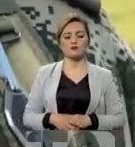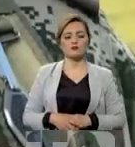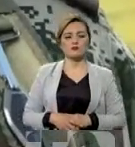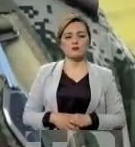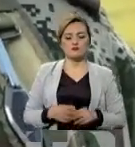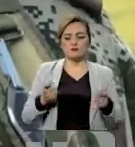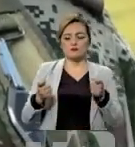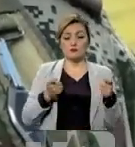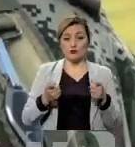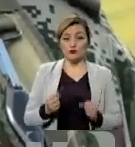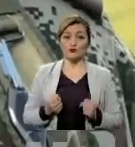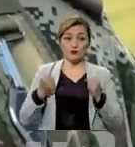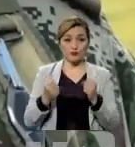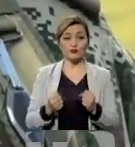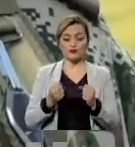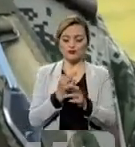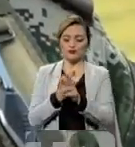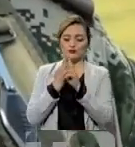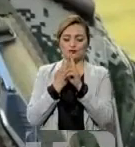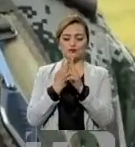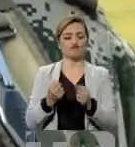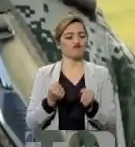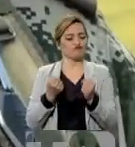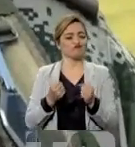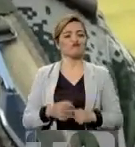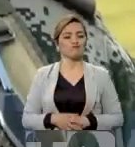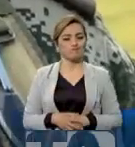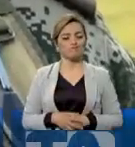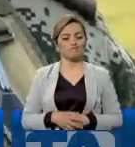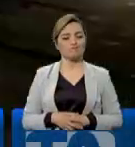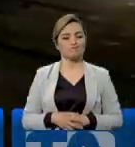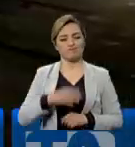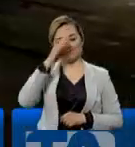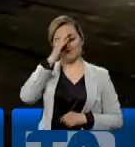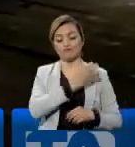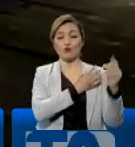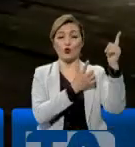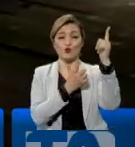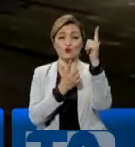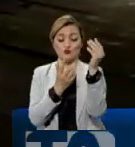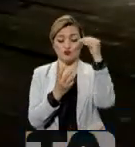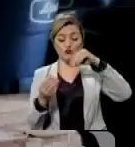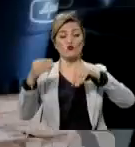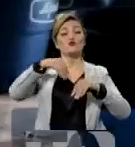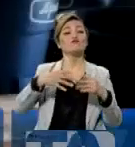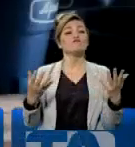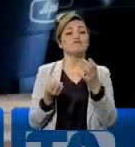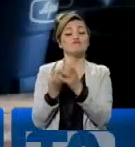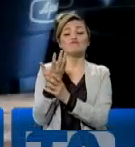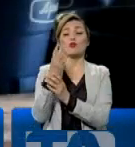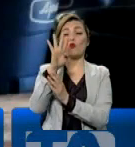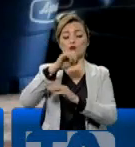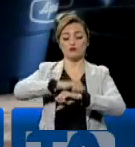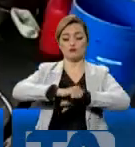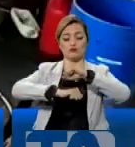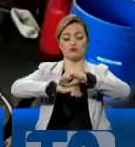espectro de operaciones que tenemos. Es por eso que hemos tenido resultados contundentes por parte de los dos ejércitos. Este laboratorio estaba conformado por 4